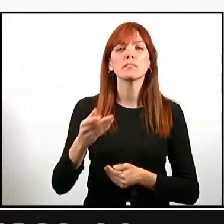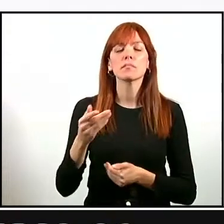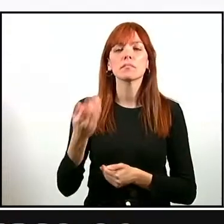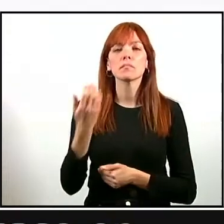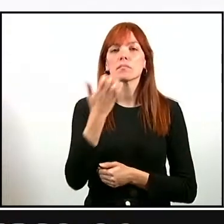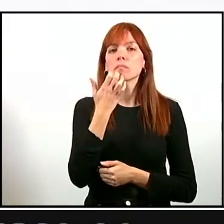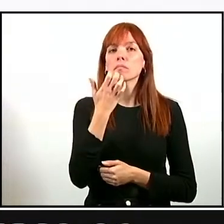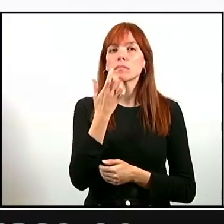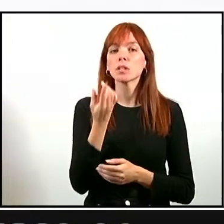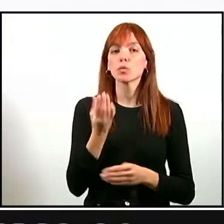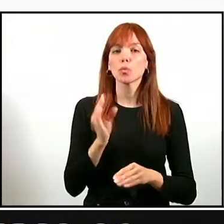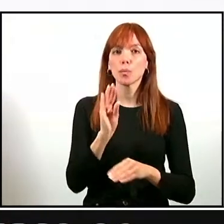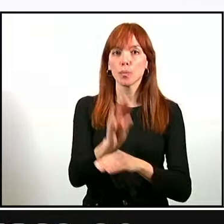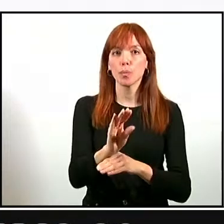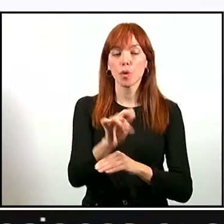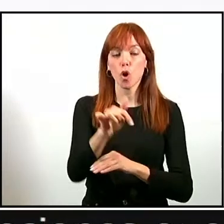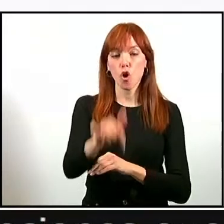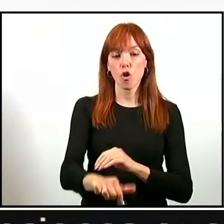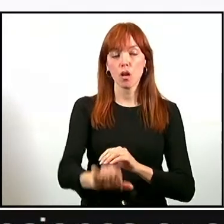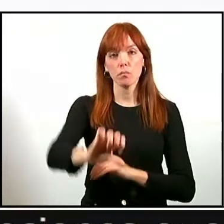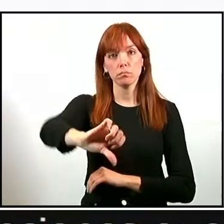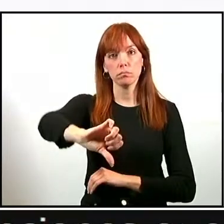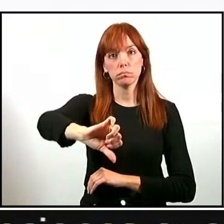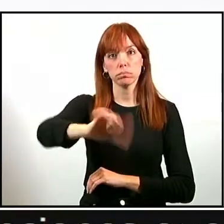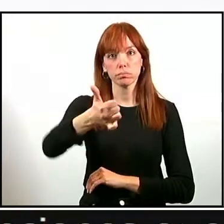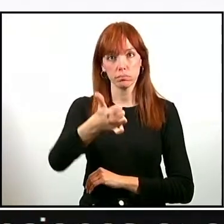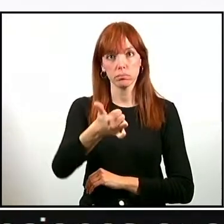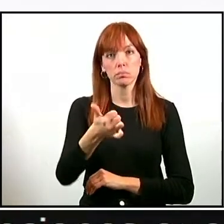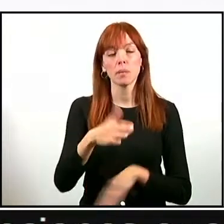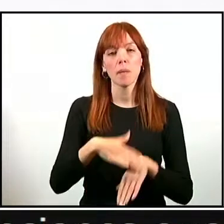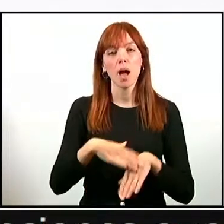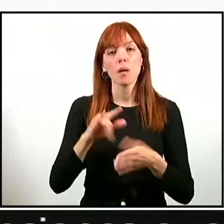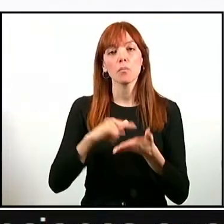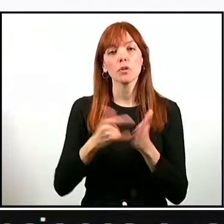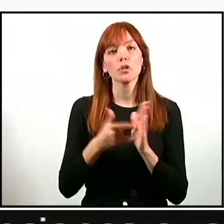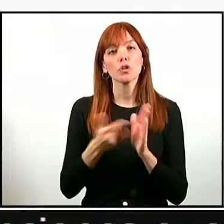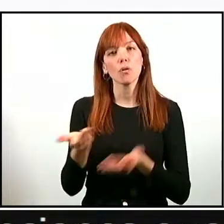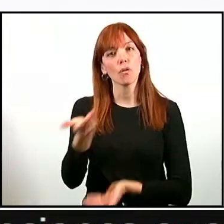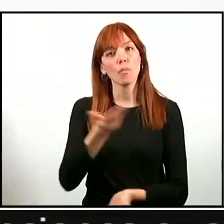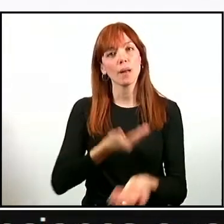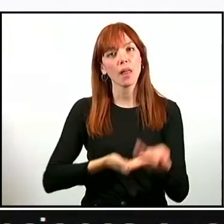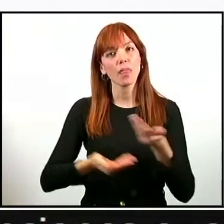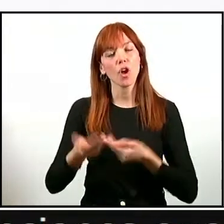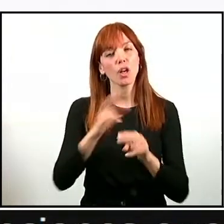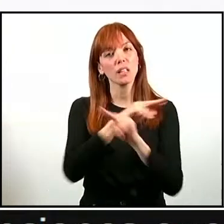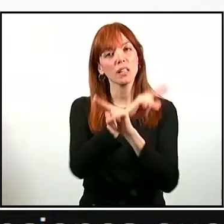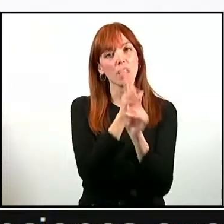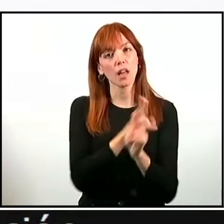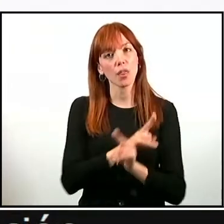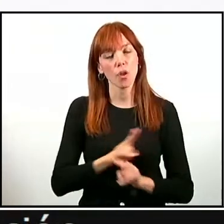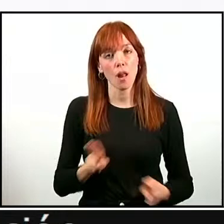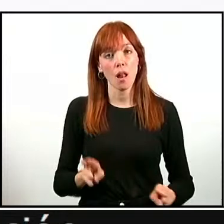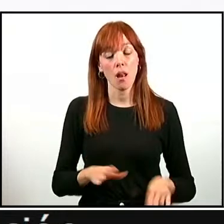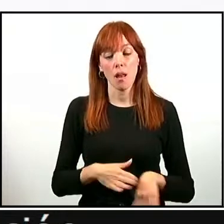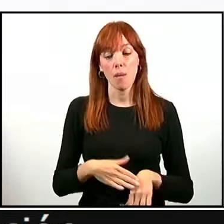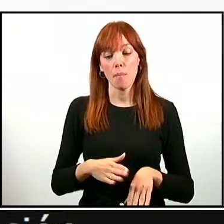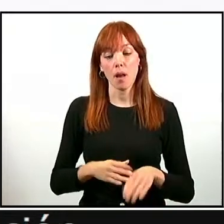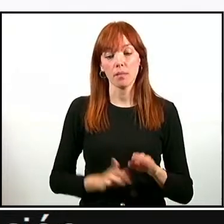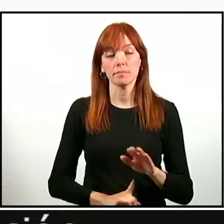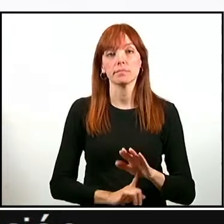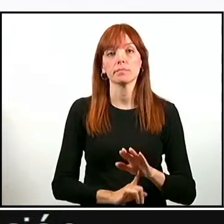subvenciones, que es la que hoy hemos aprobado, la de subvenciones a proyectos de cooperación internacional para el